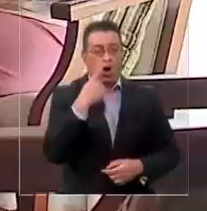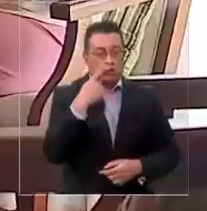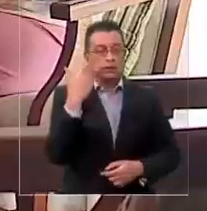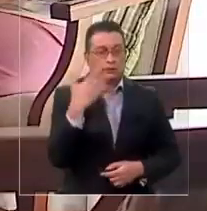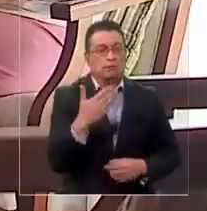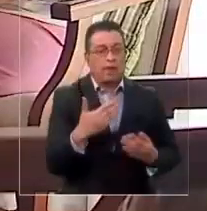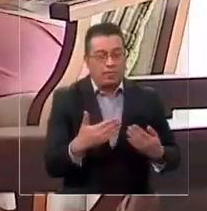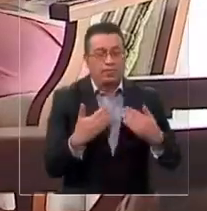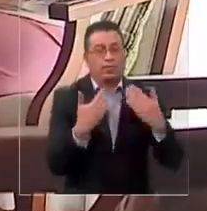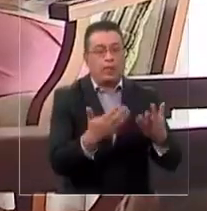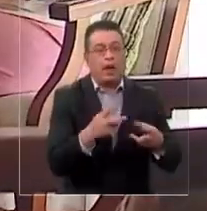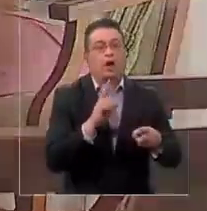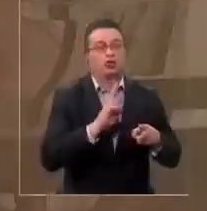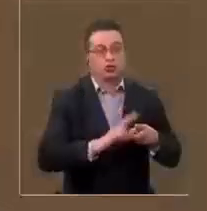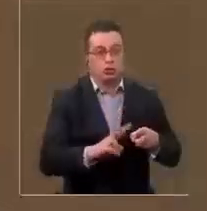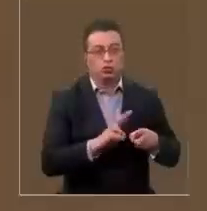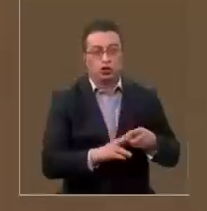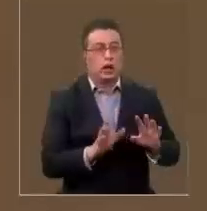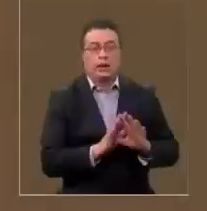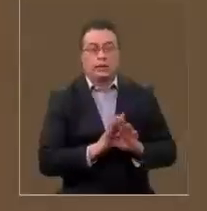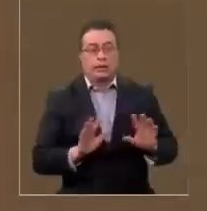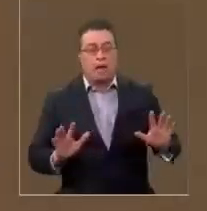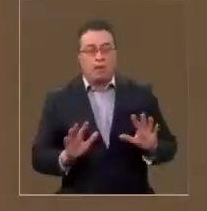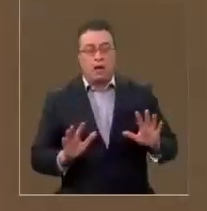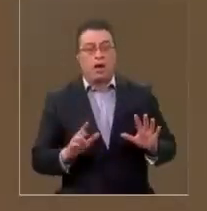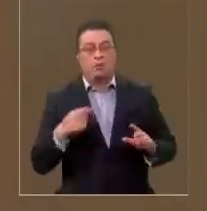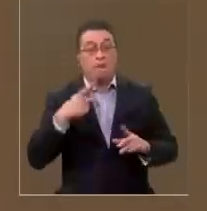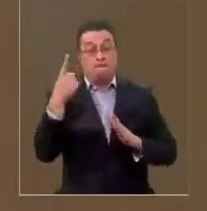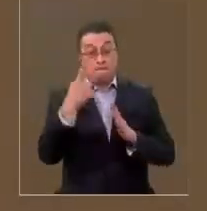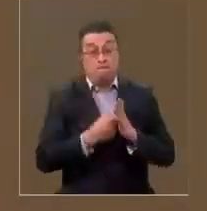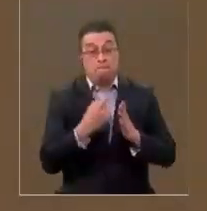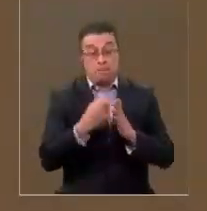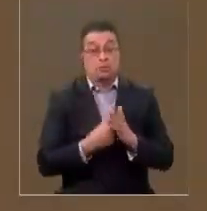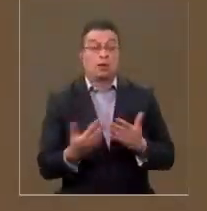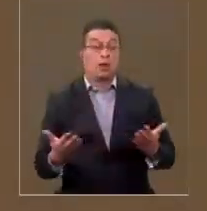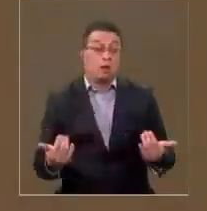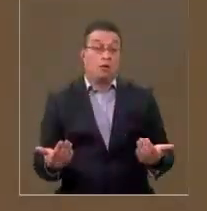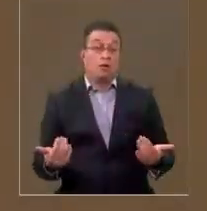poder darle una solución. Esa que lleva meses esperando.